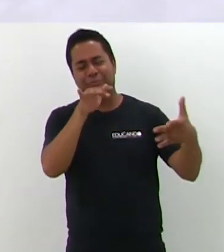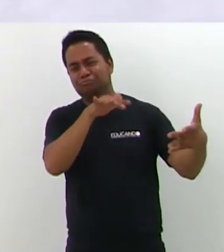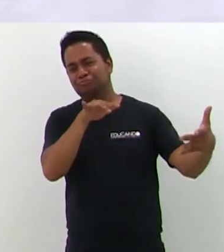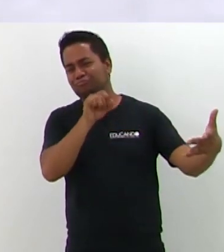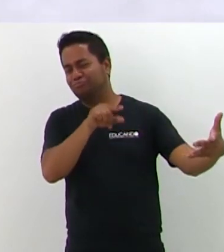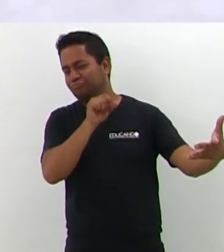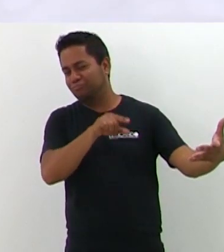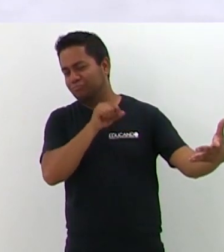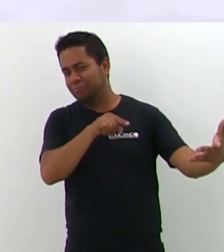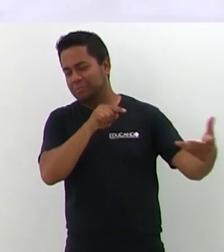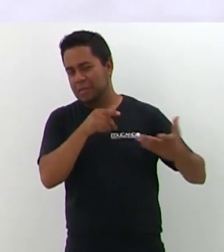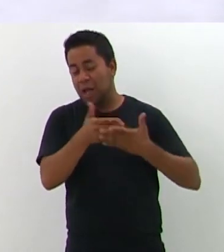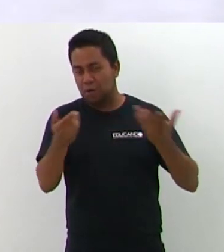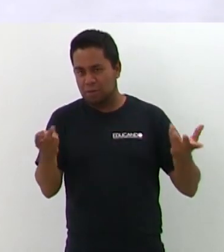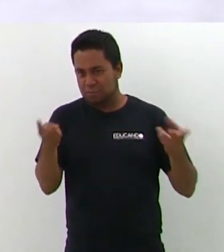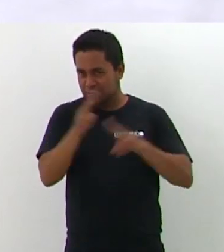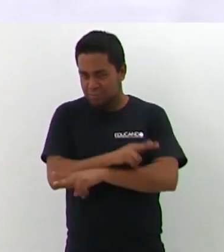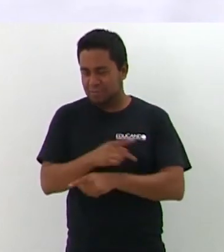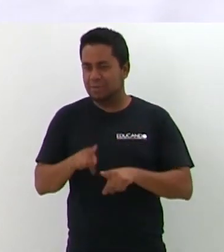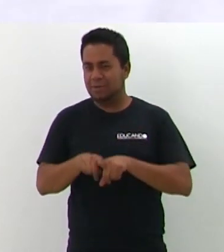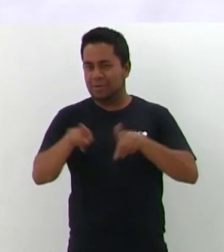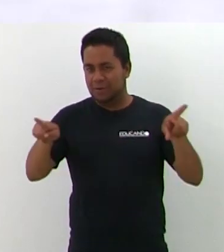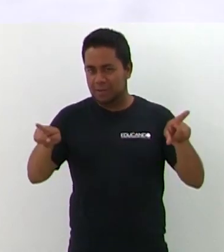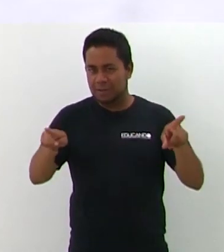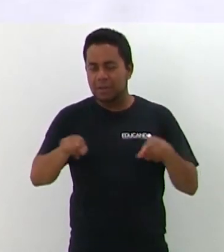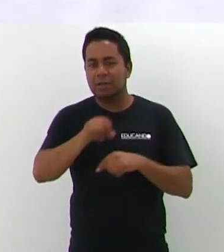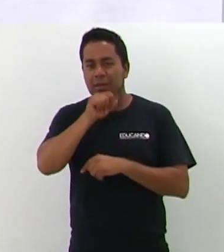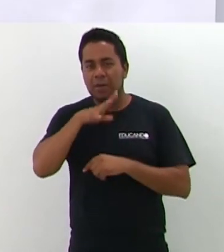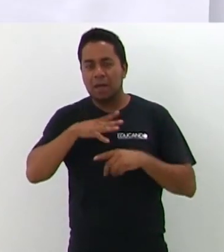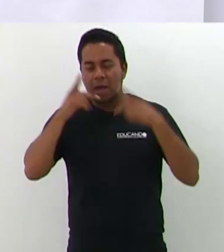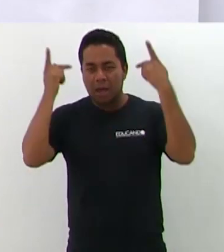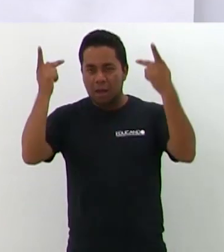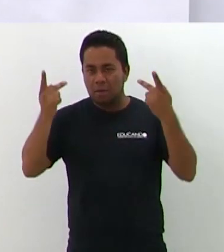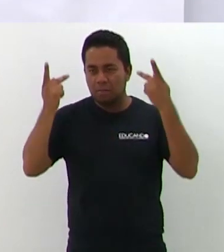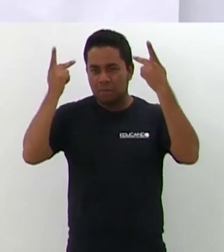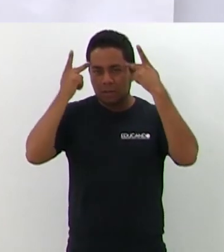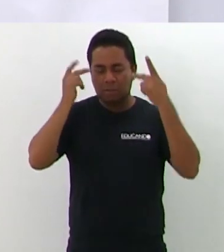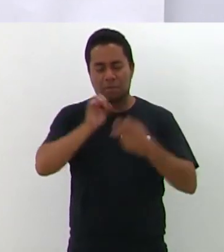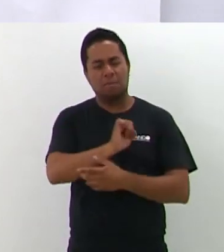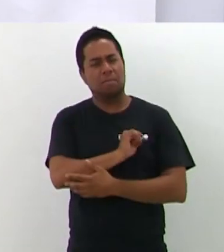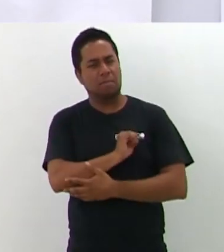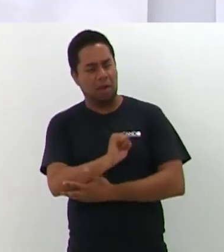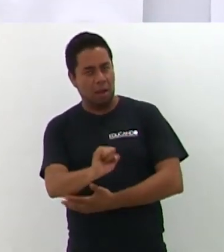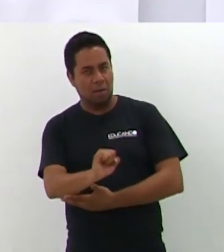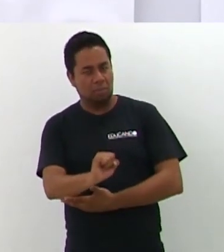muchos cuentos y muchas historias. Y había también un príncipe malo,